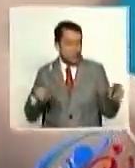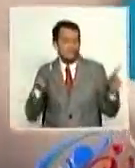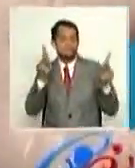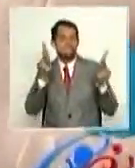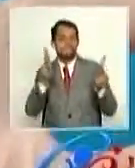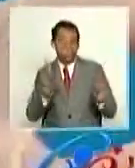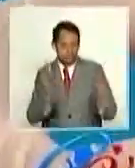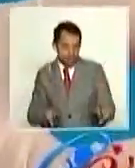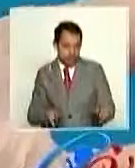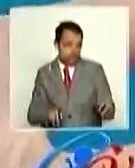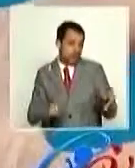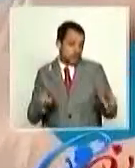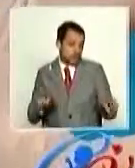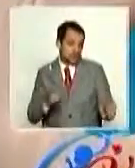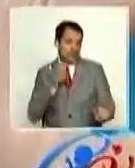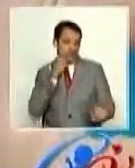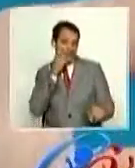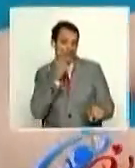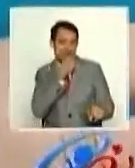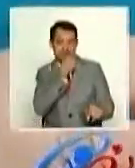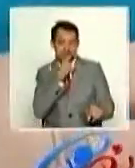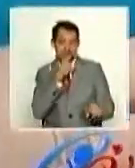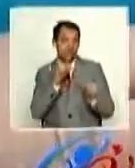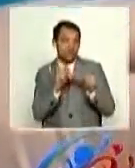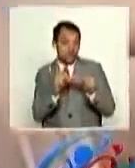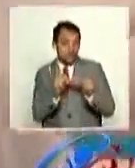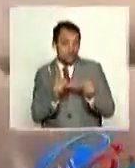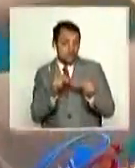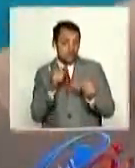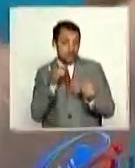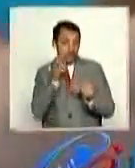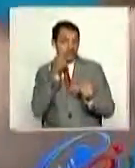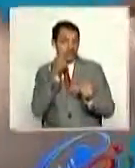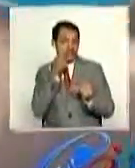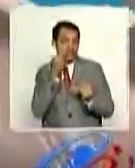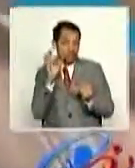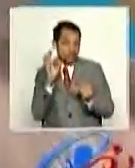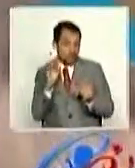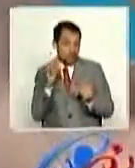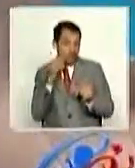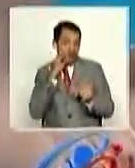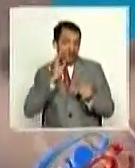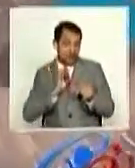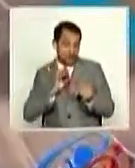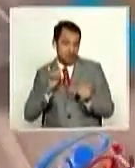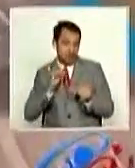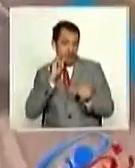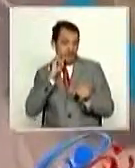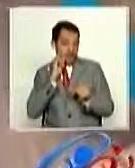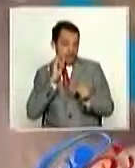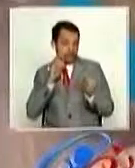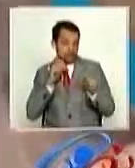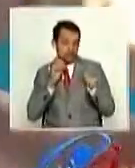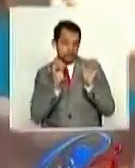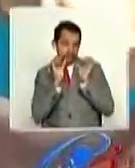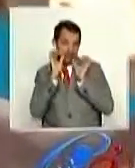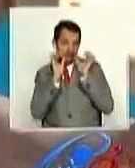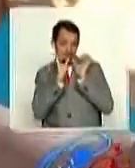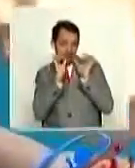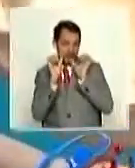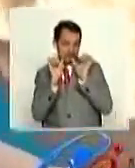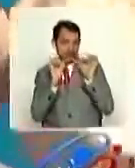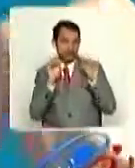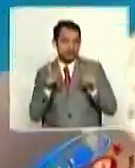algunas piezas, algunos dientes remanentes en el paciente. Por ejemplo, este paciente tiene unos 6 o 7